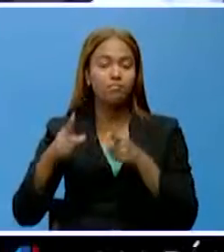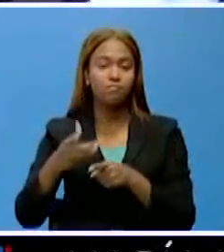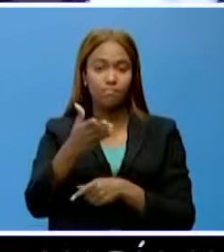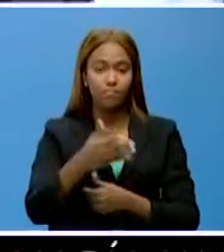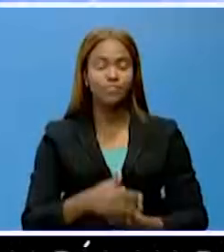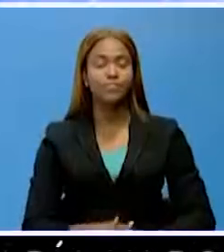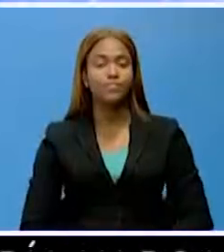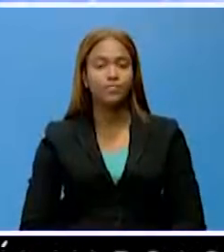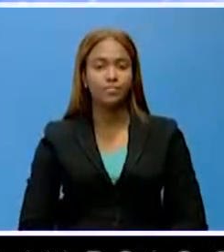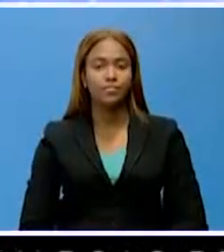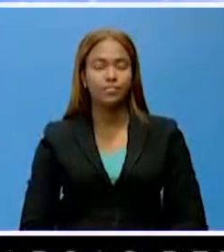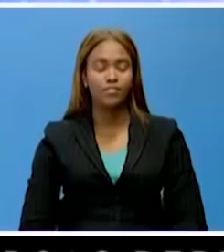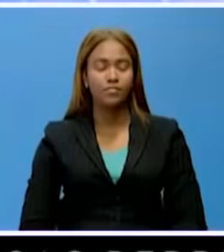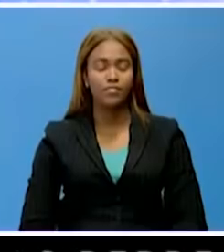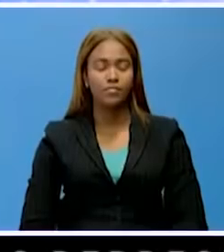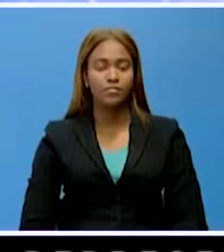denunciados.